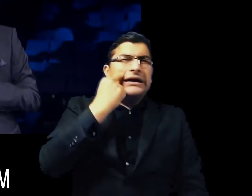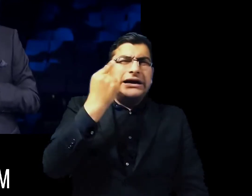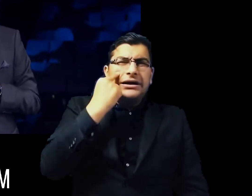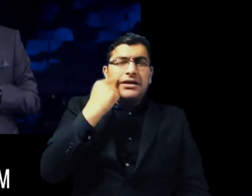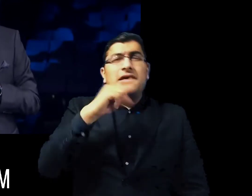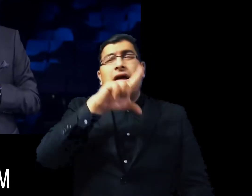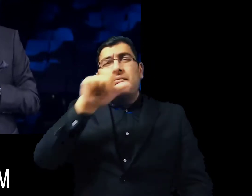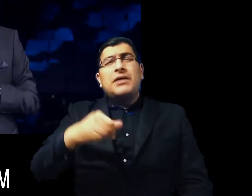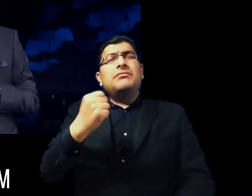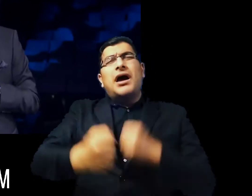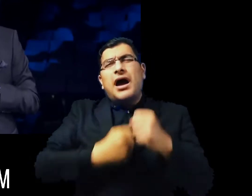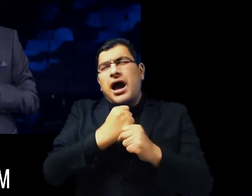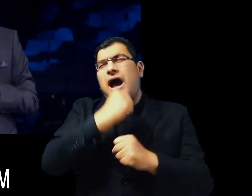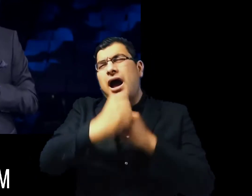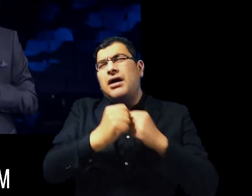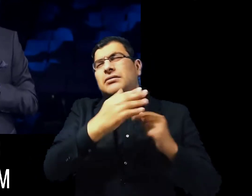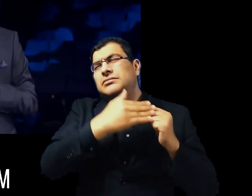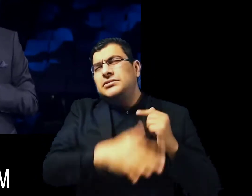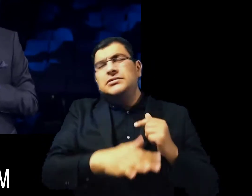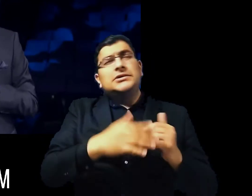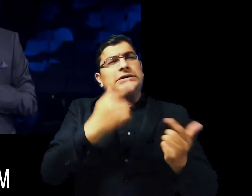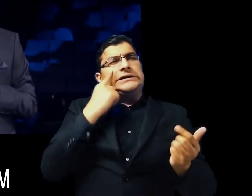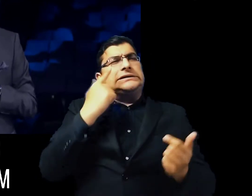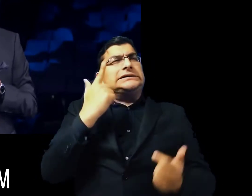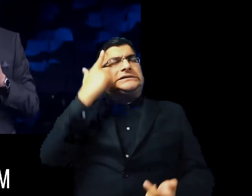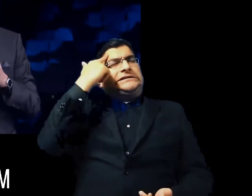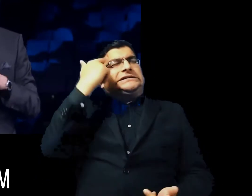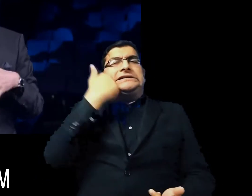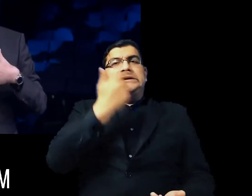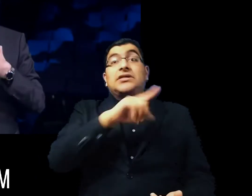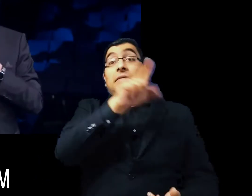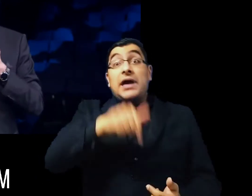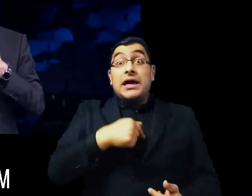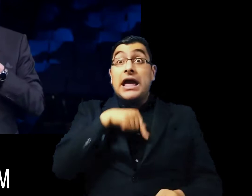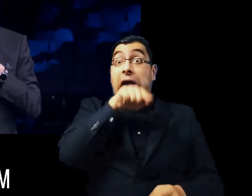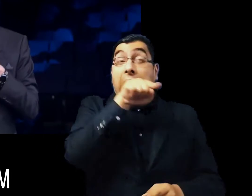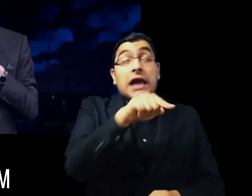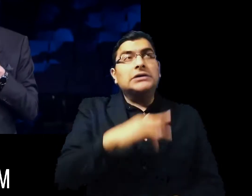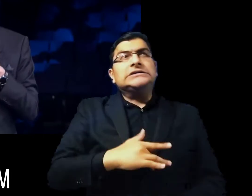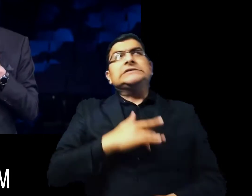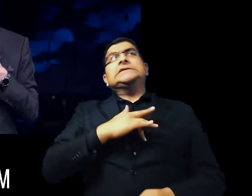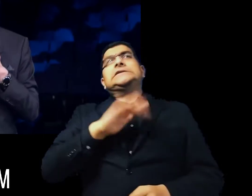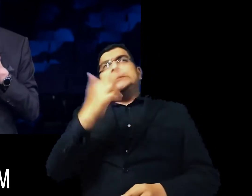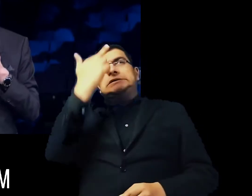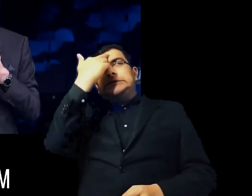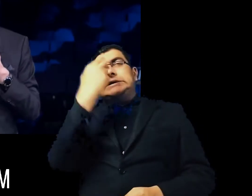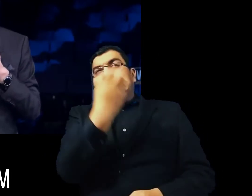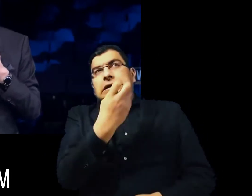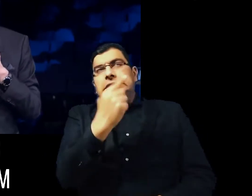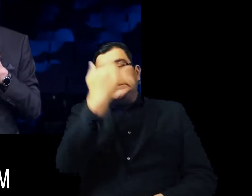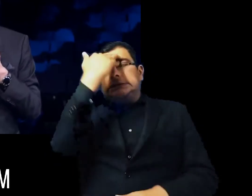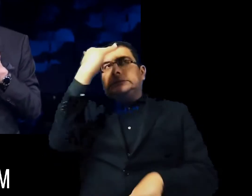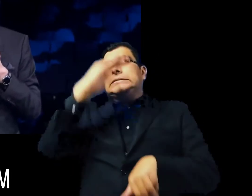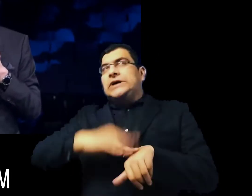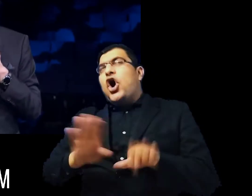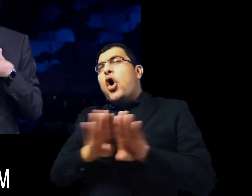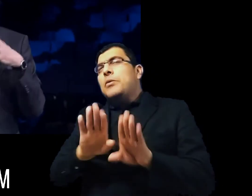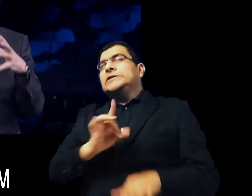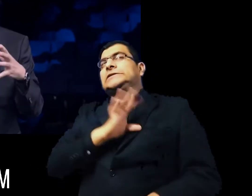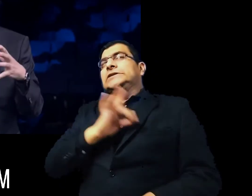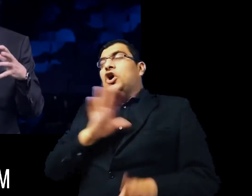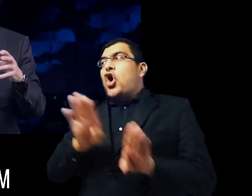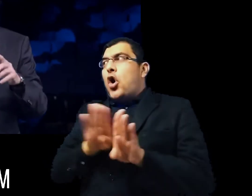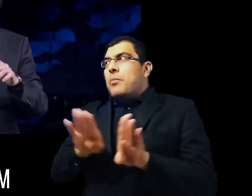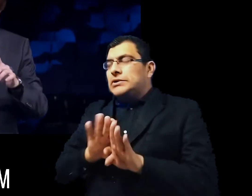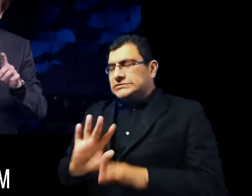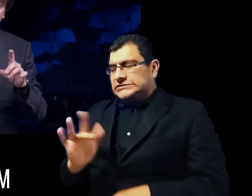de muchos años, me doy cuenta que hay ciertos temores que fueron grabados en mi alma cuando yo era chiquito. Que las